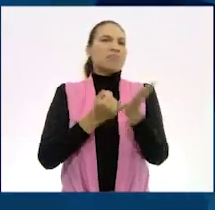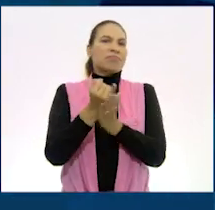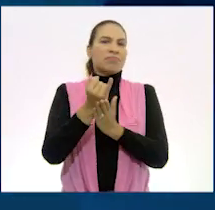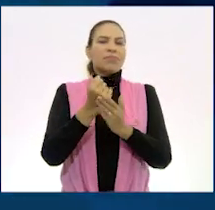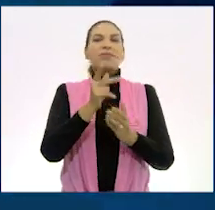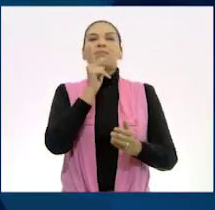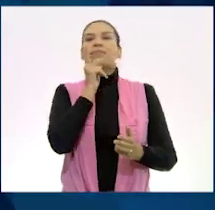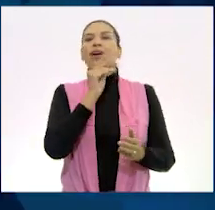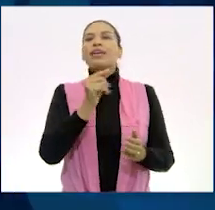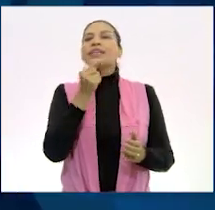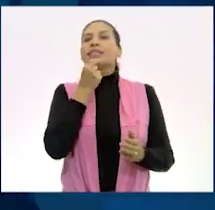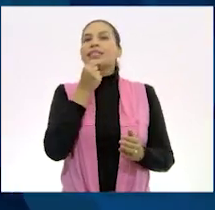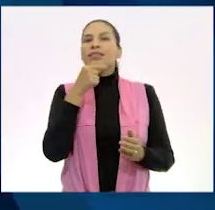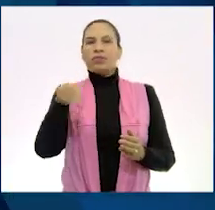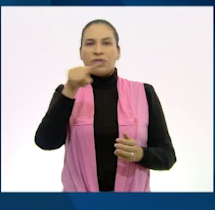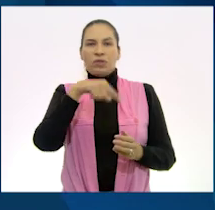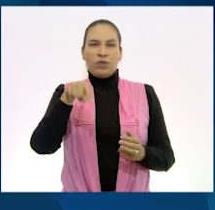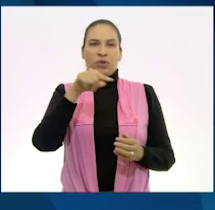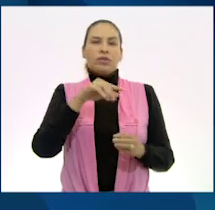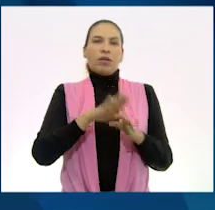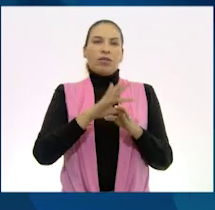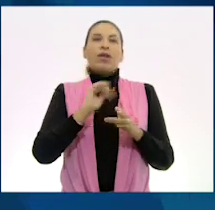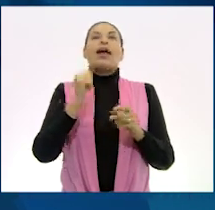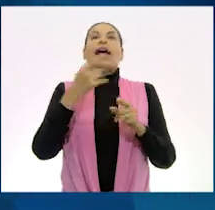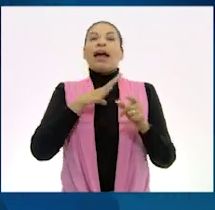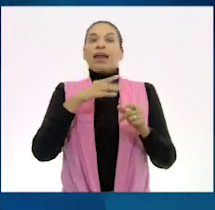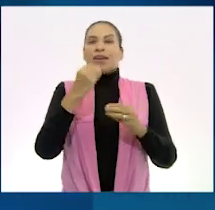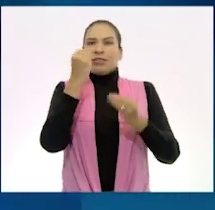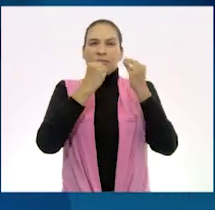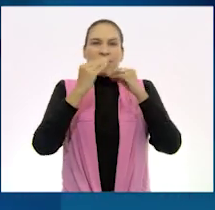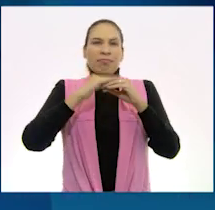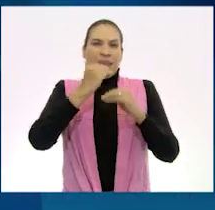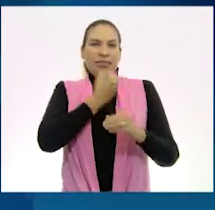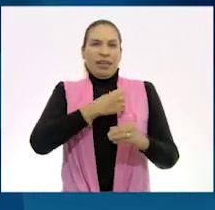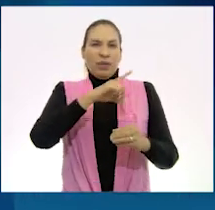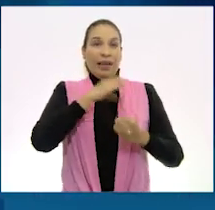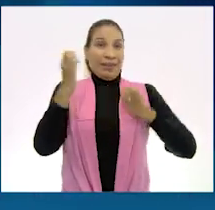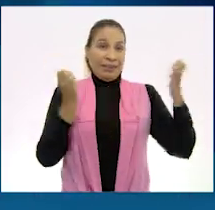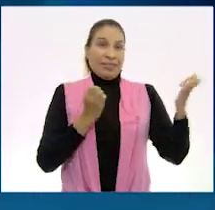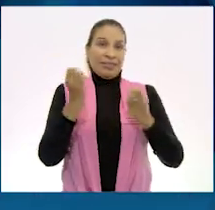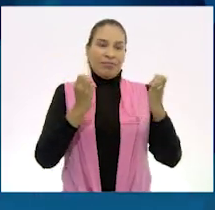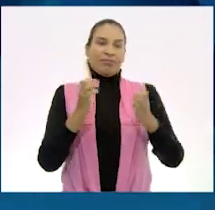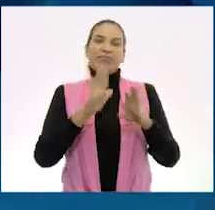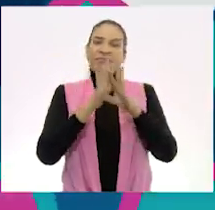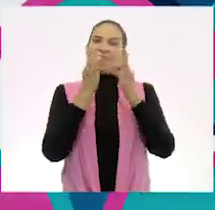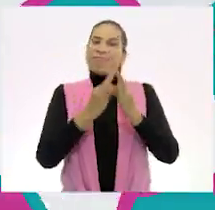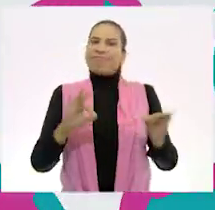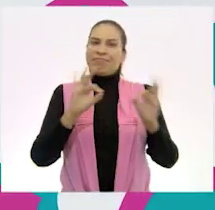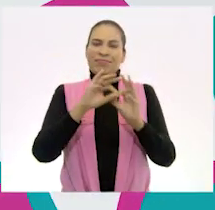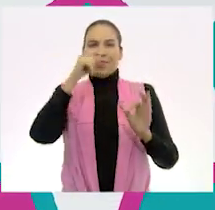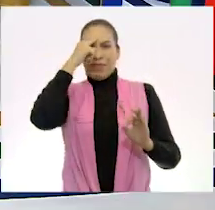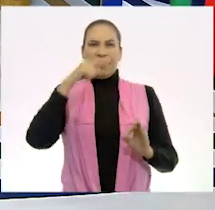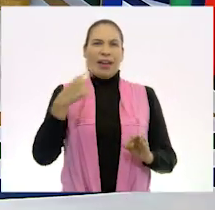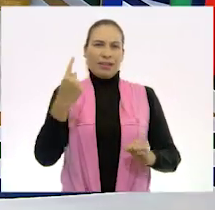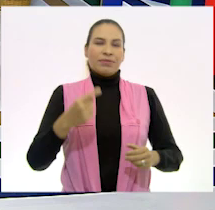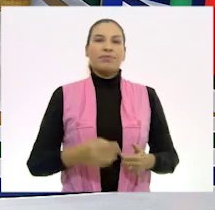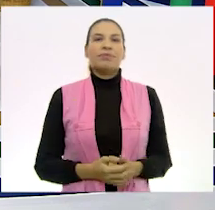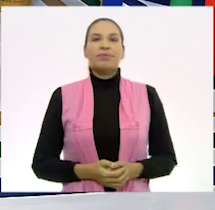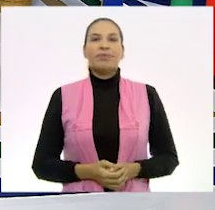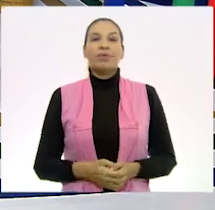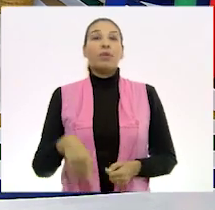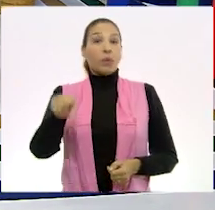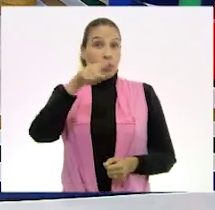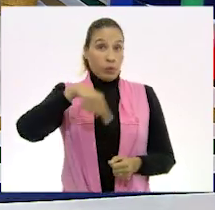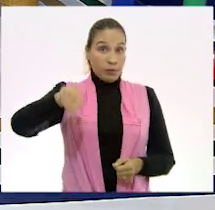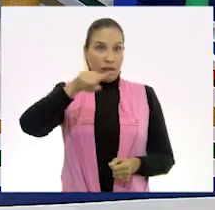de padres y niños y pueden hacer que los alimentos más saludables y la actividad física sean la opción más sencilla.